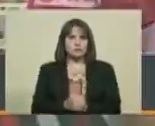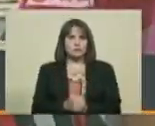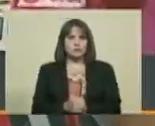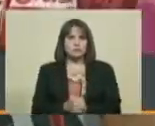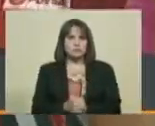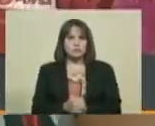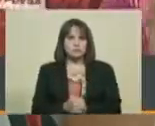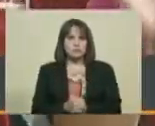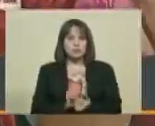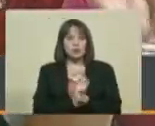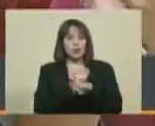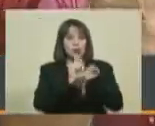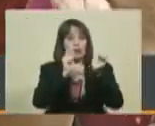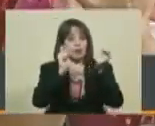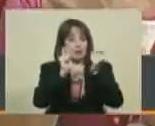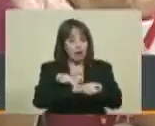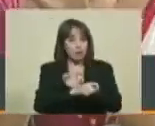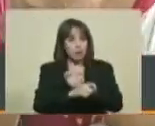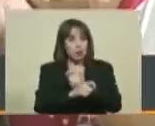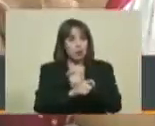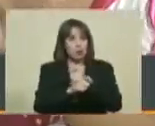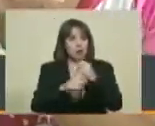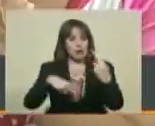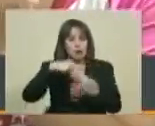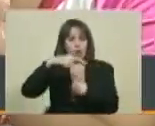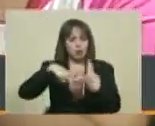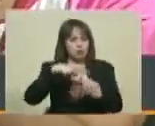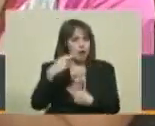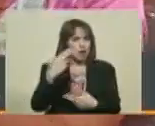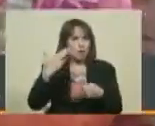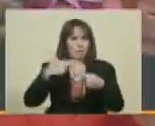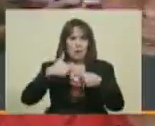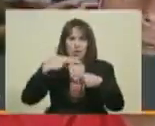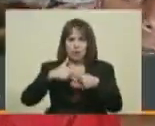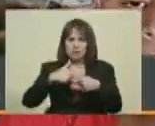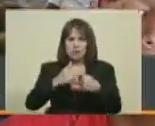de la transformación revolucionaria de PDVSA.